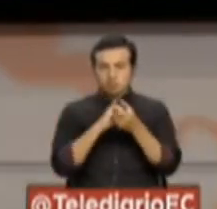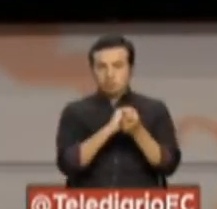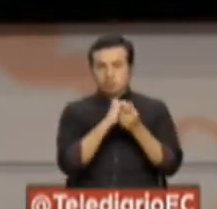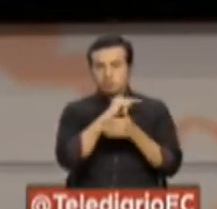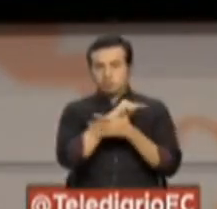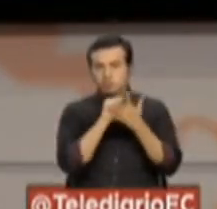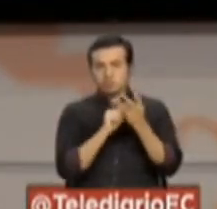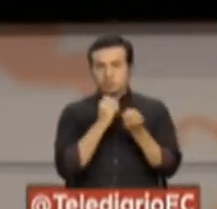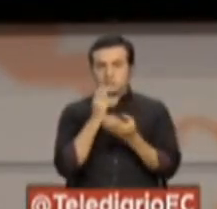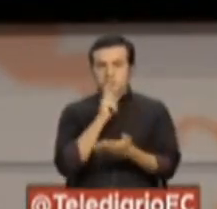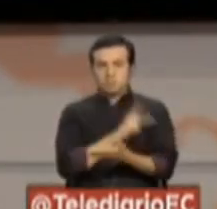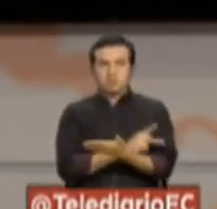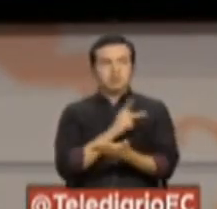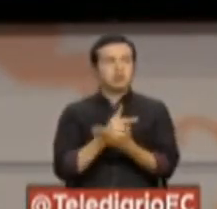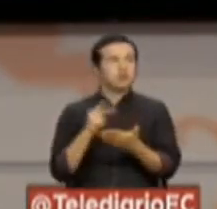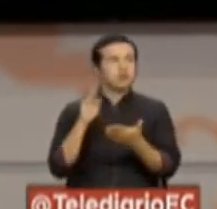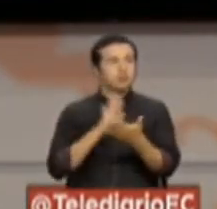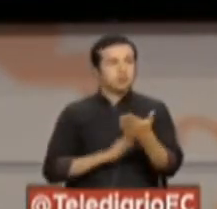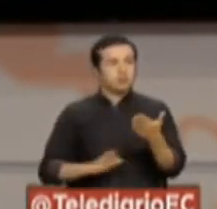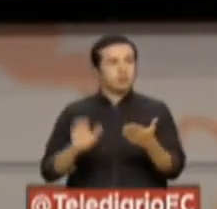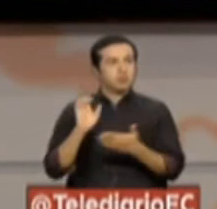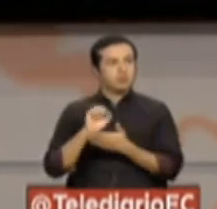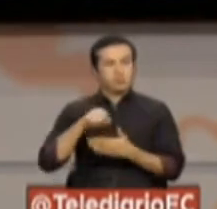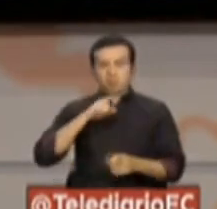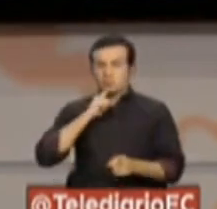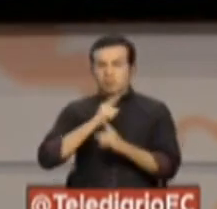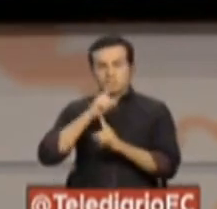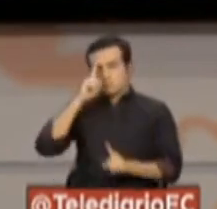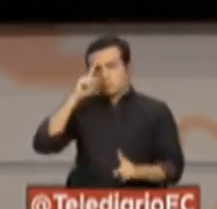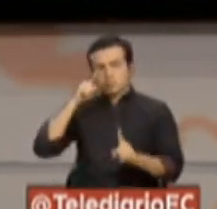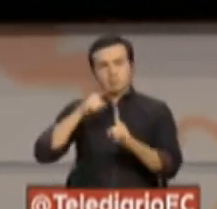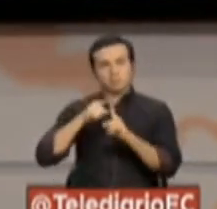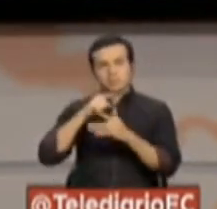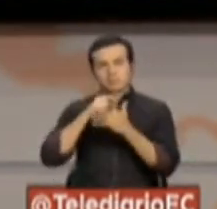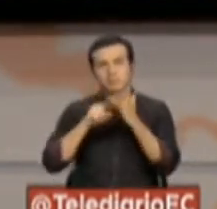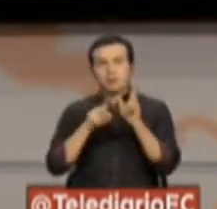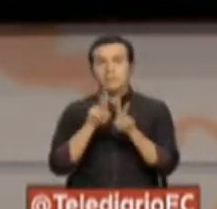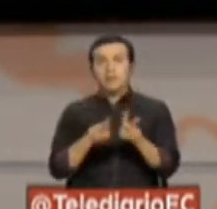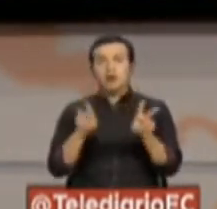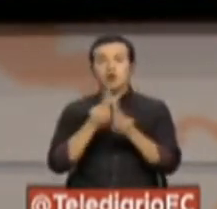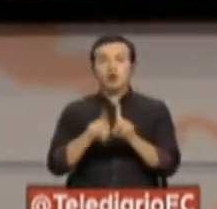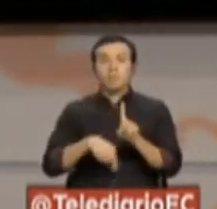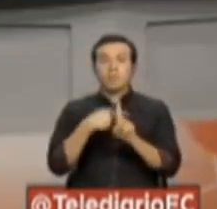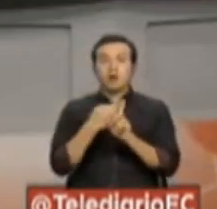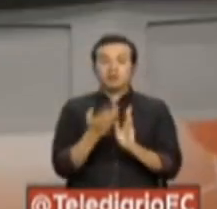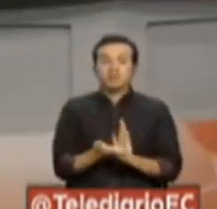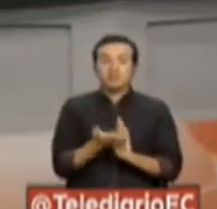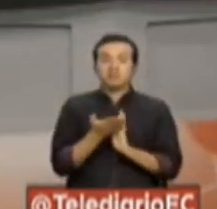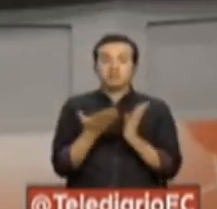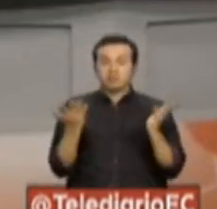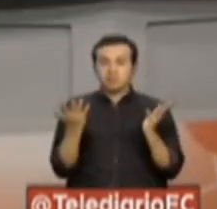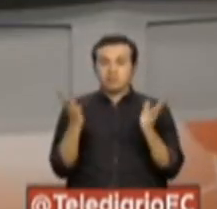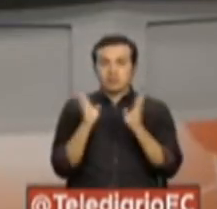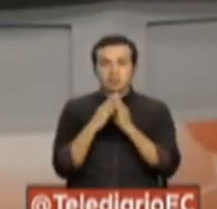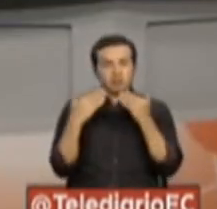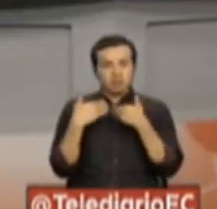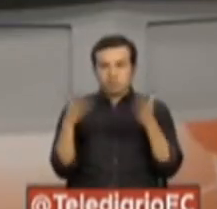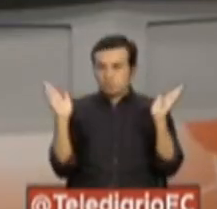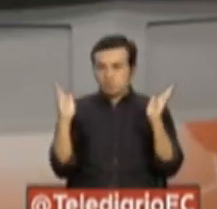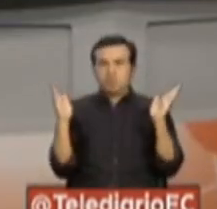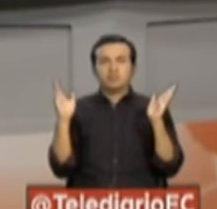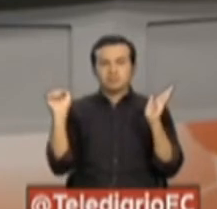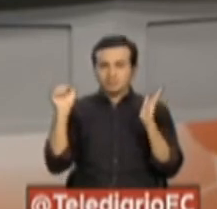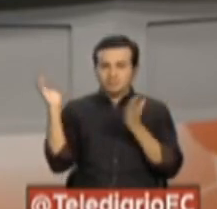solidaria, no solo en Pichincha, sino en el país, es capaz de brindar y qué valor agregado tenemos realmente. Un evento abierto a todos. Así